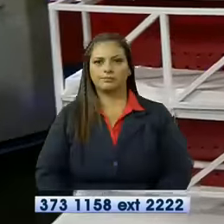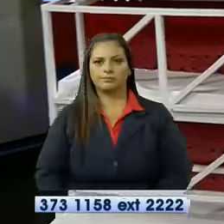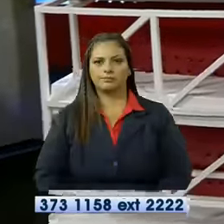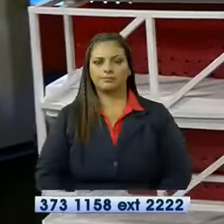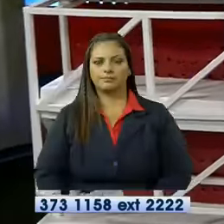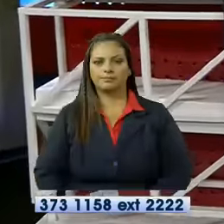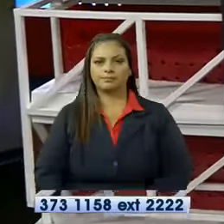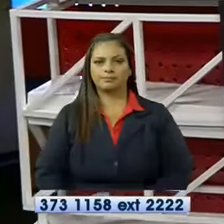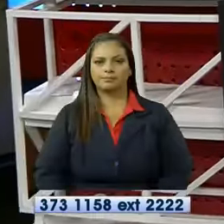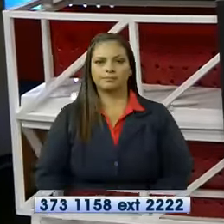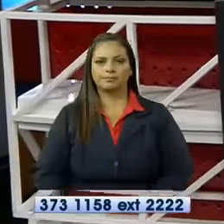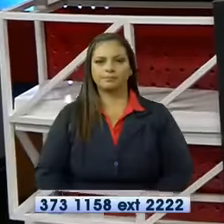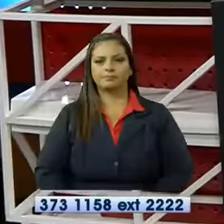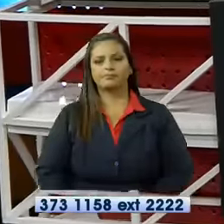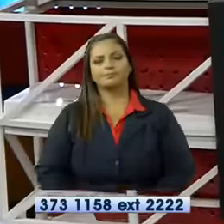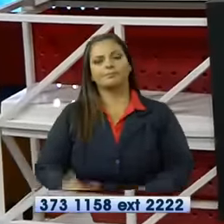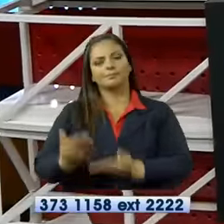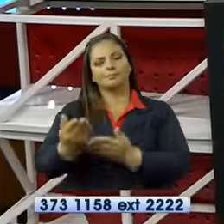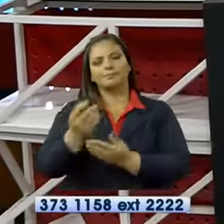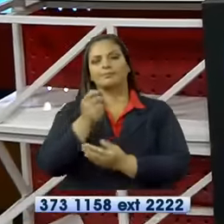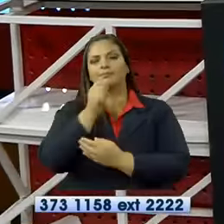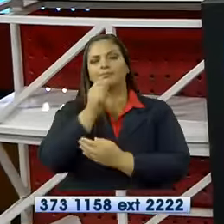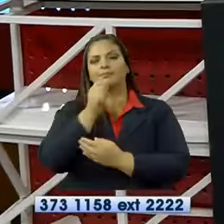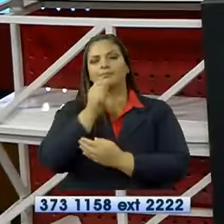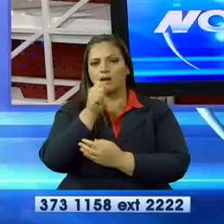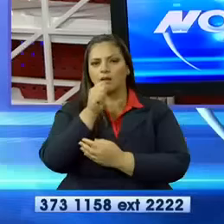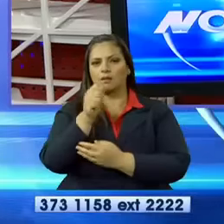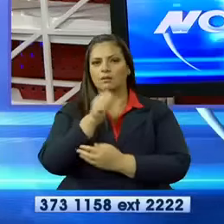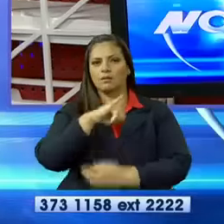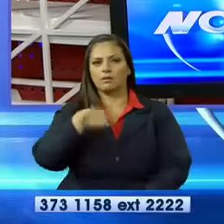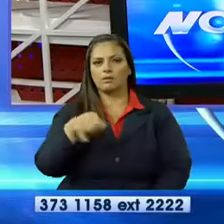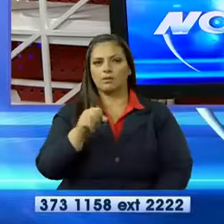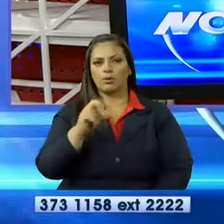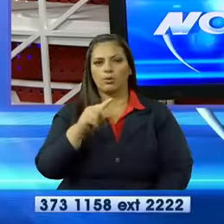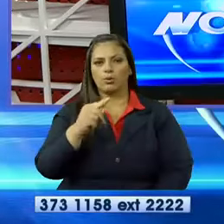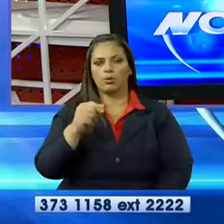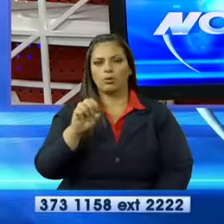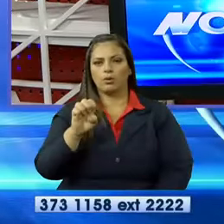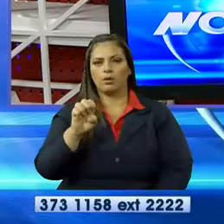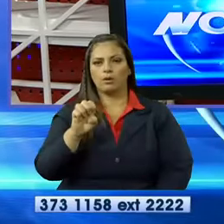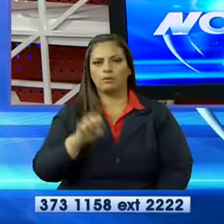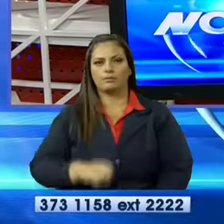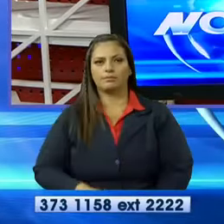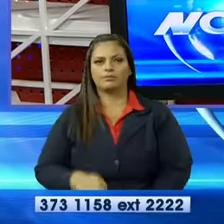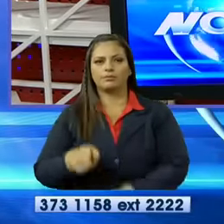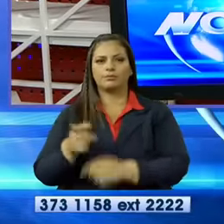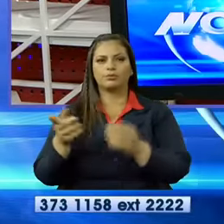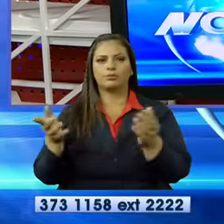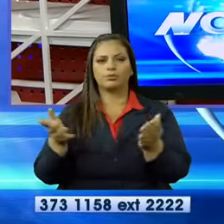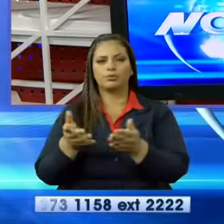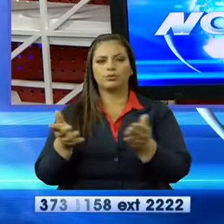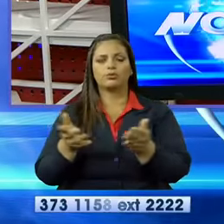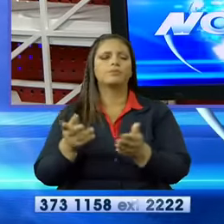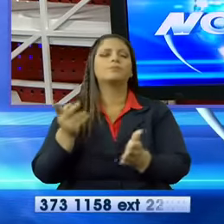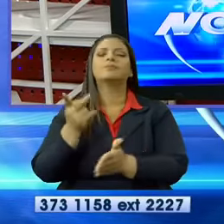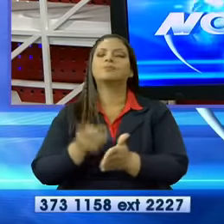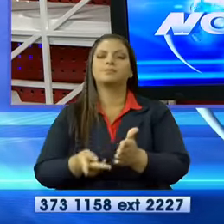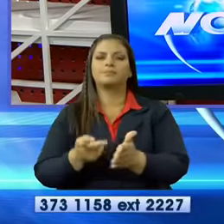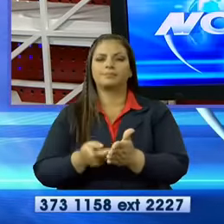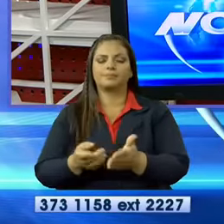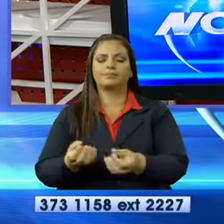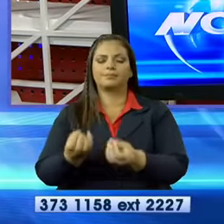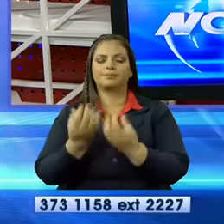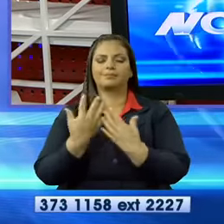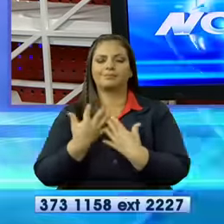Momento de salir de estudio. Claro que sí, vamos a darle el paso a nuestro compañero Jorge Salazar para que nos diga dónde se encuentra y qué nos reporta a esta hora